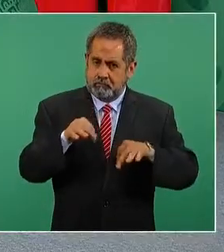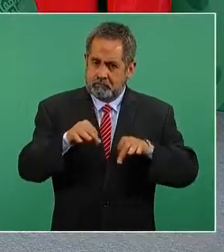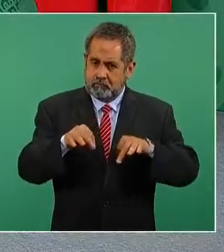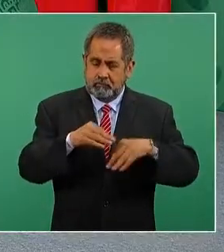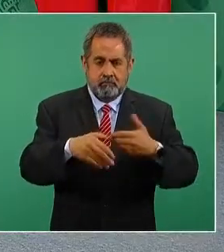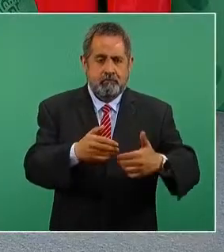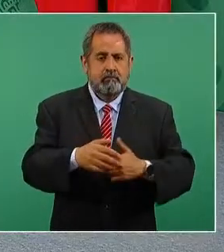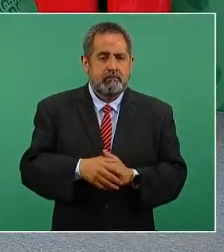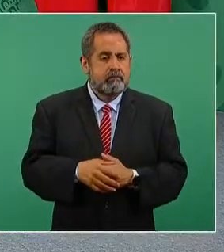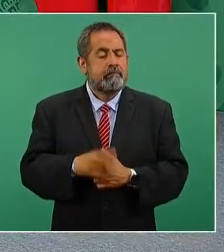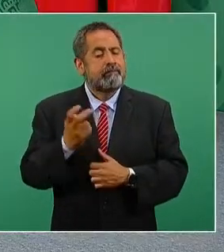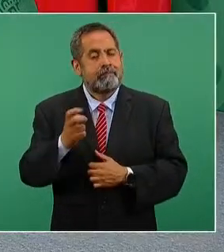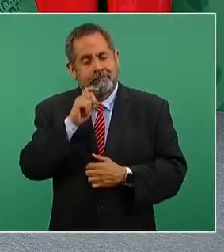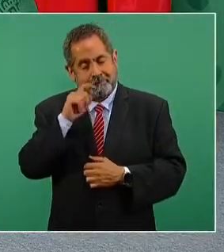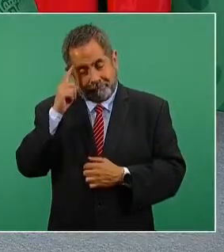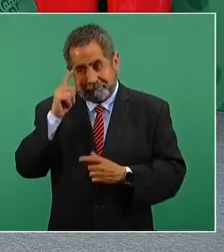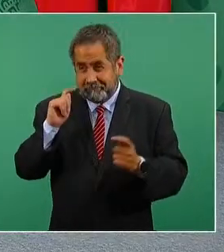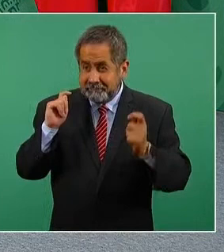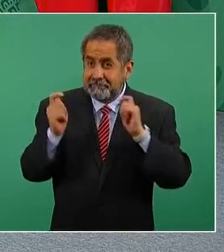Entonces, en una transformación,